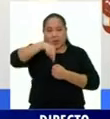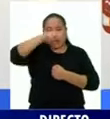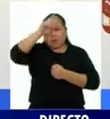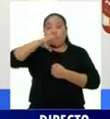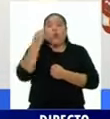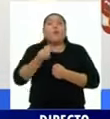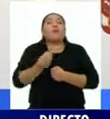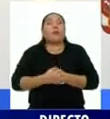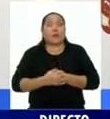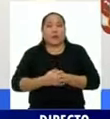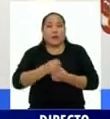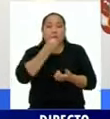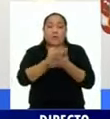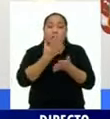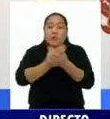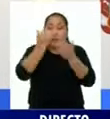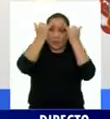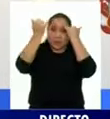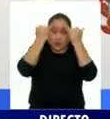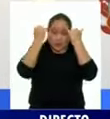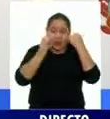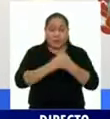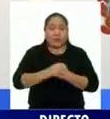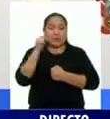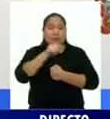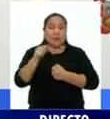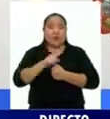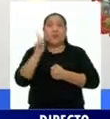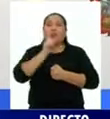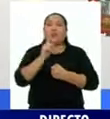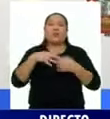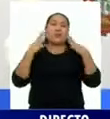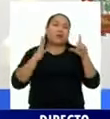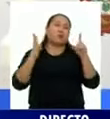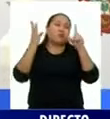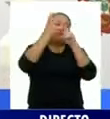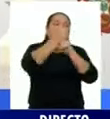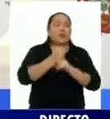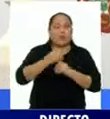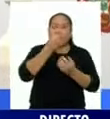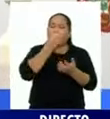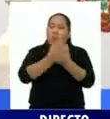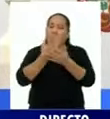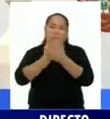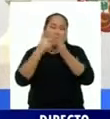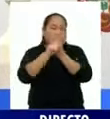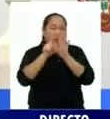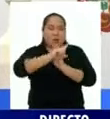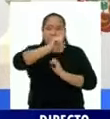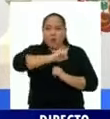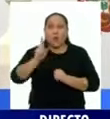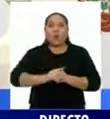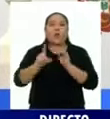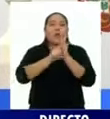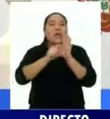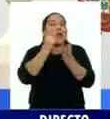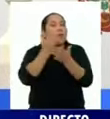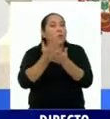Porque las buenas intenciones no son suficientes para tener una buena ley. Una ley tiene que estar